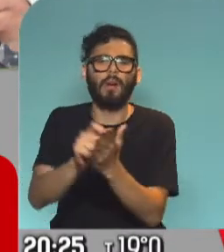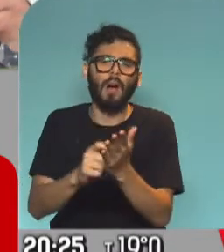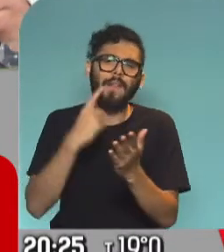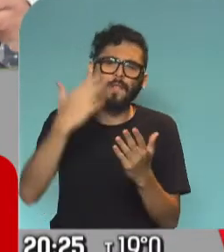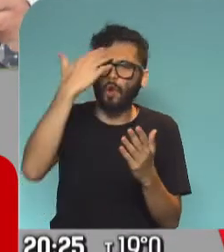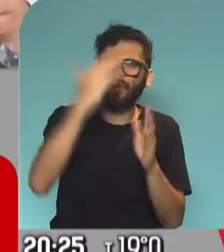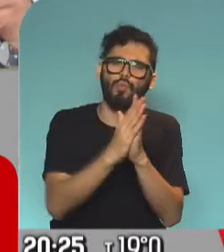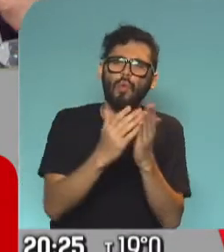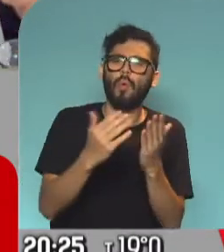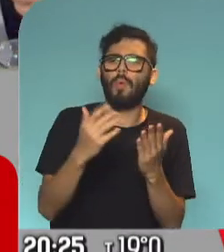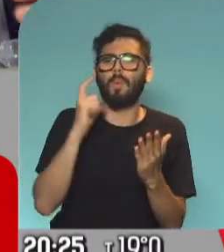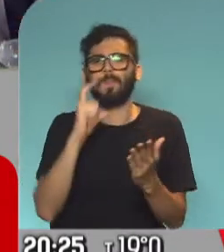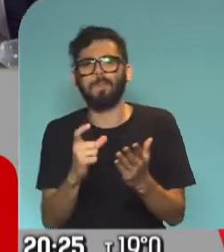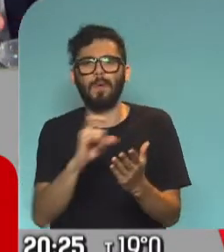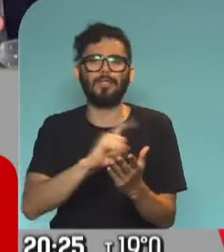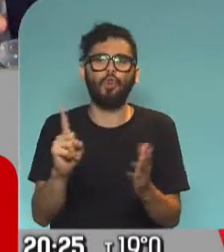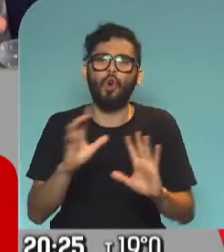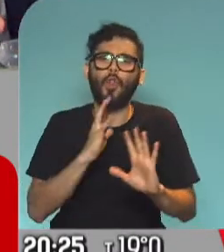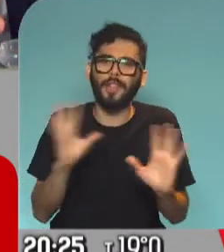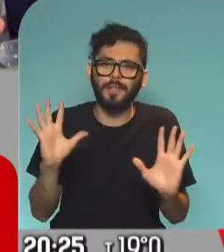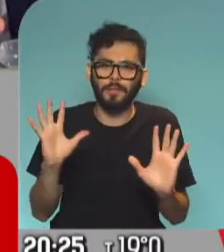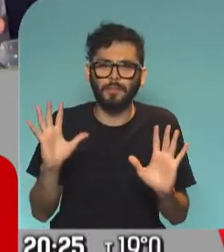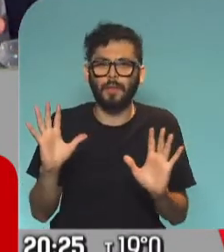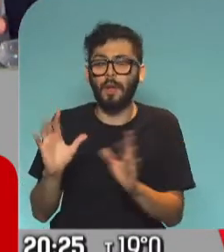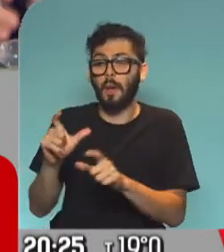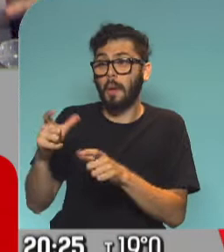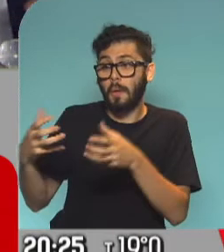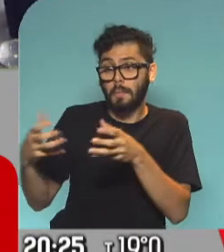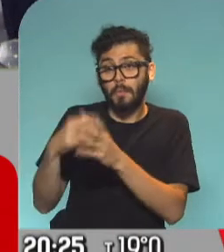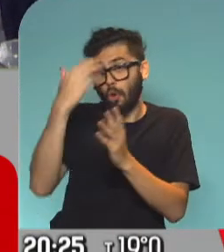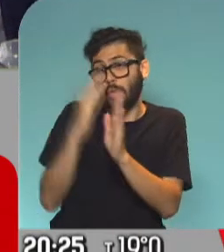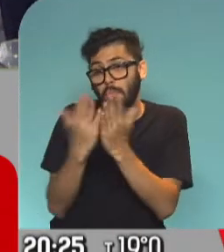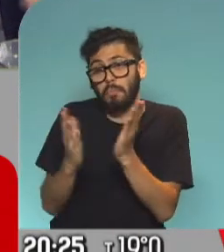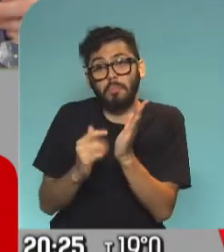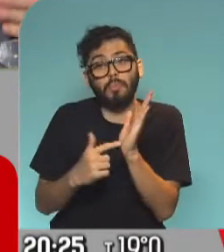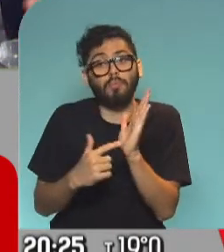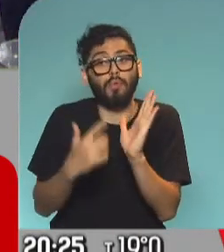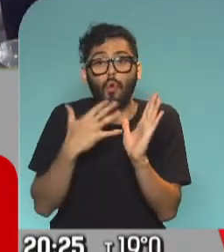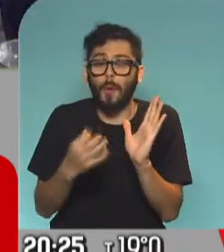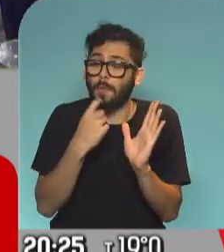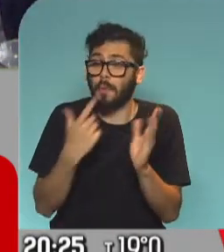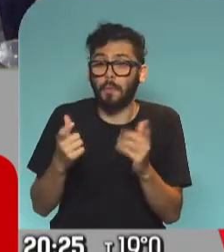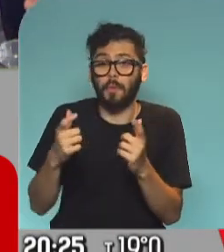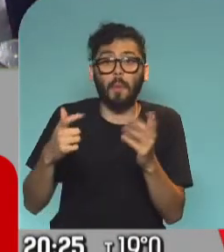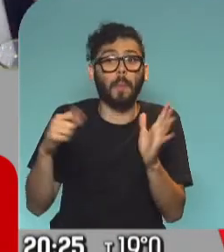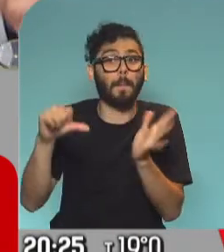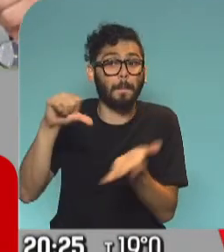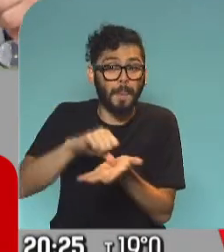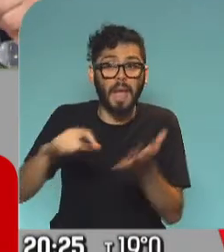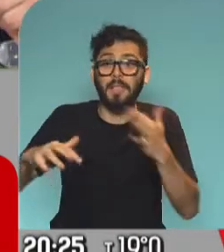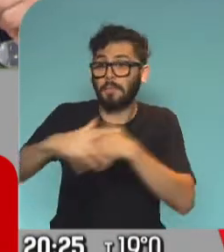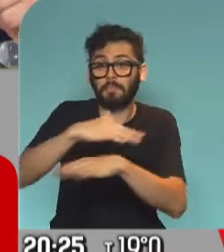la Constitución o no, en preservación de las garantías constitucionales, por ejemplo la de libre tránsito por el país,